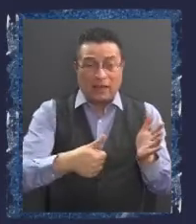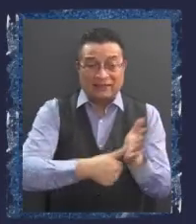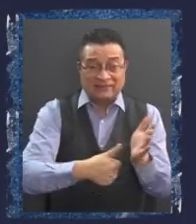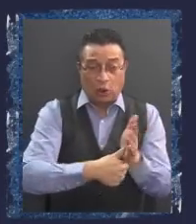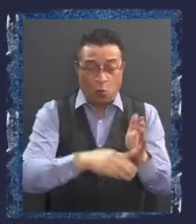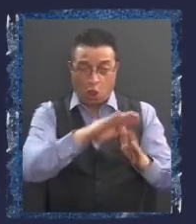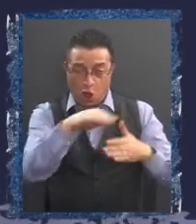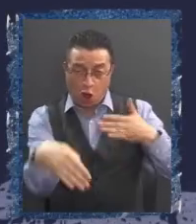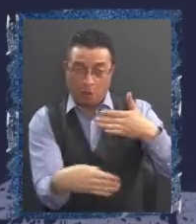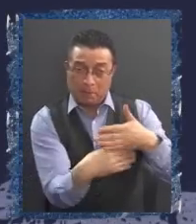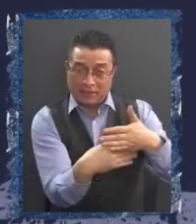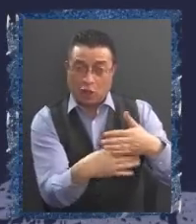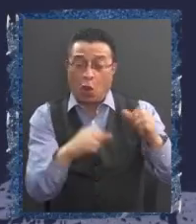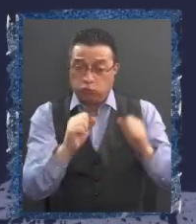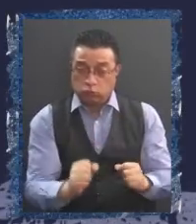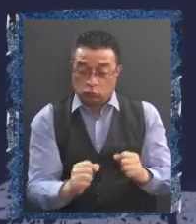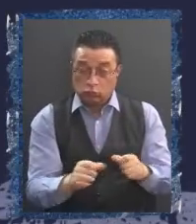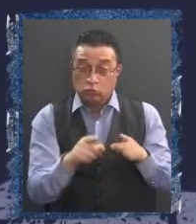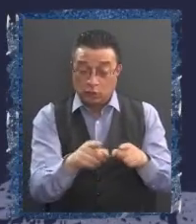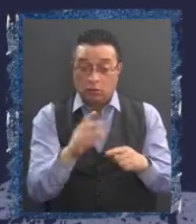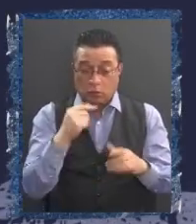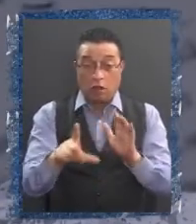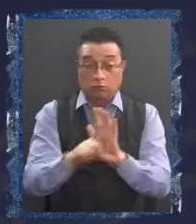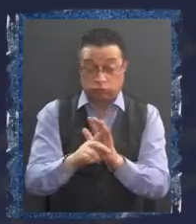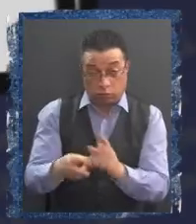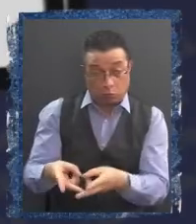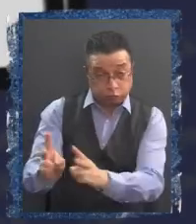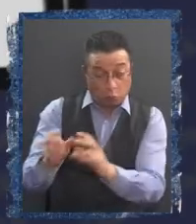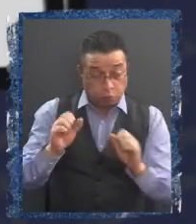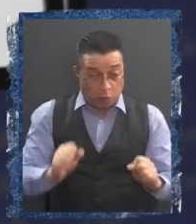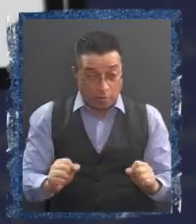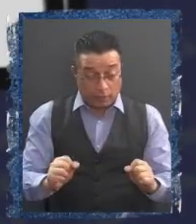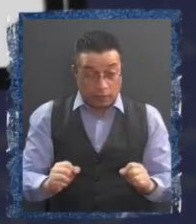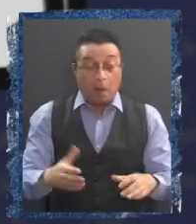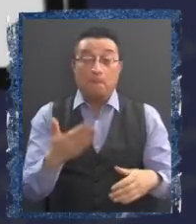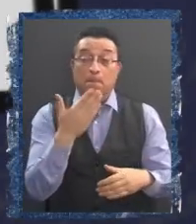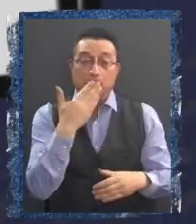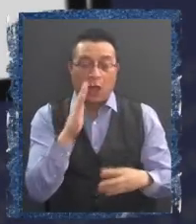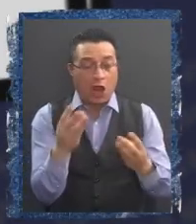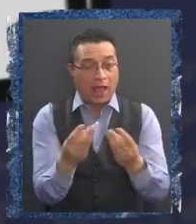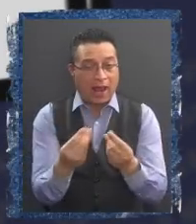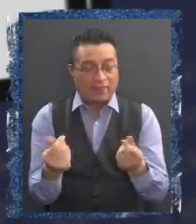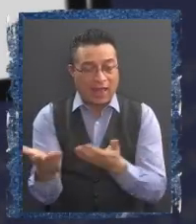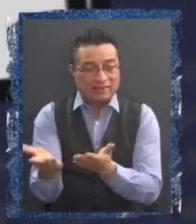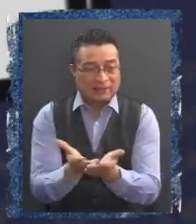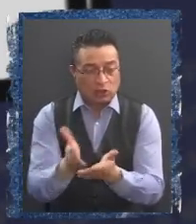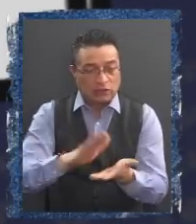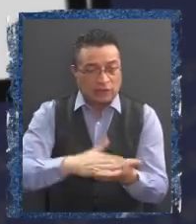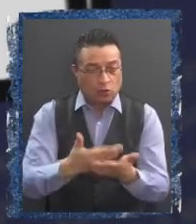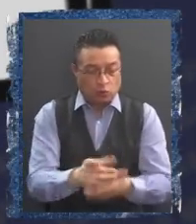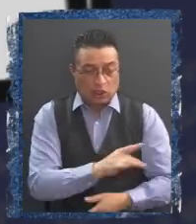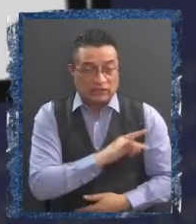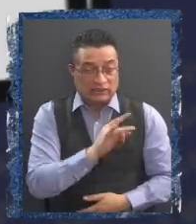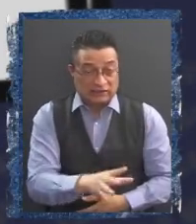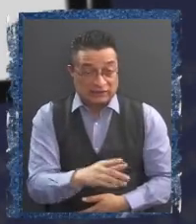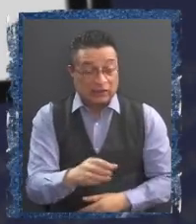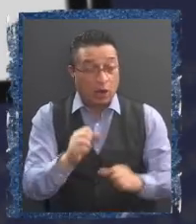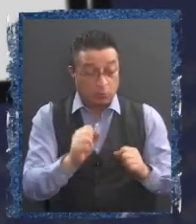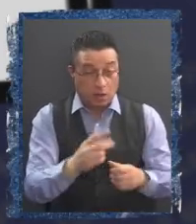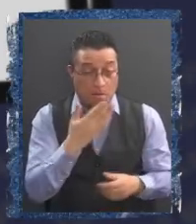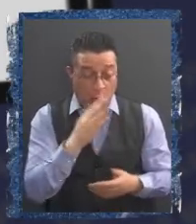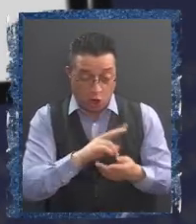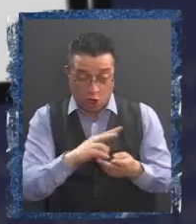complementarios suponiendo que el legislador se los permita? ¿Cuánto de la mejora en la calidad del servicio de salud de los chilenos y chilenas radica